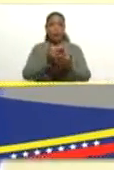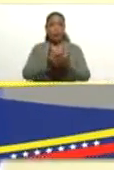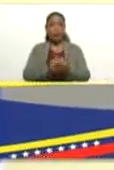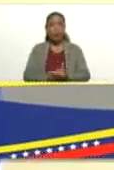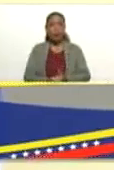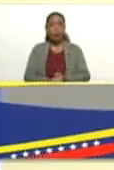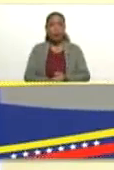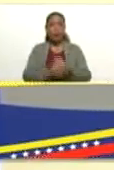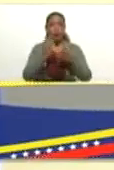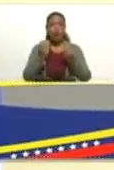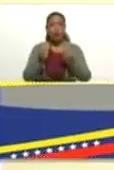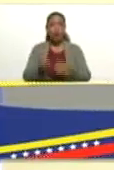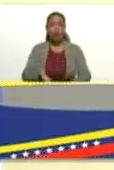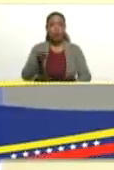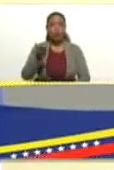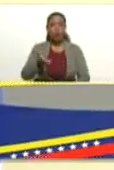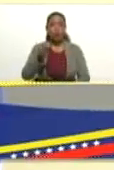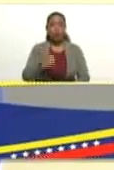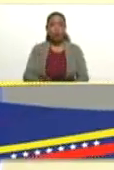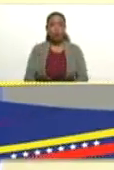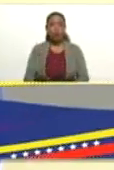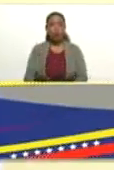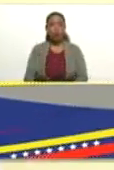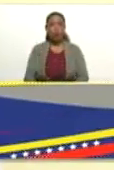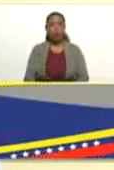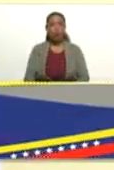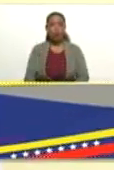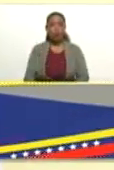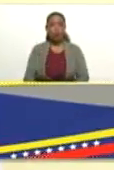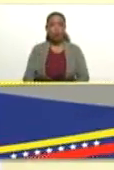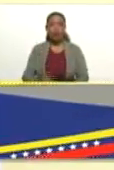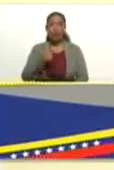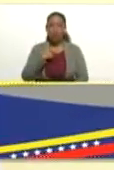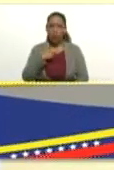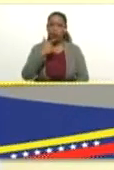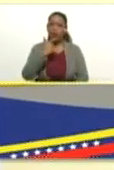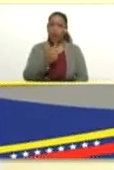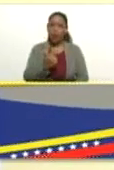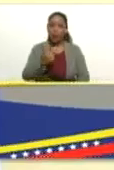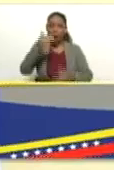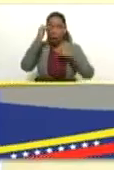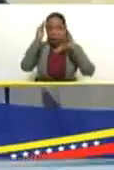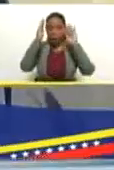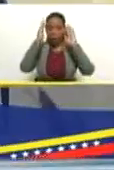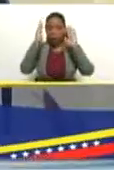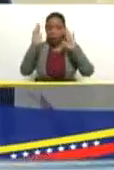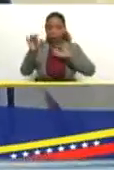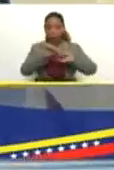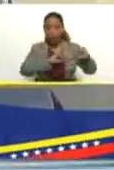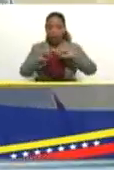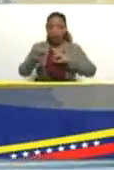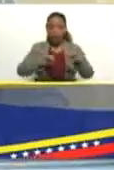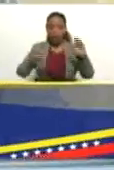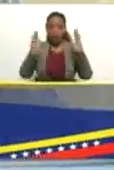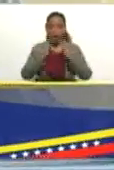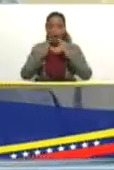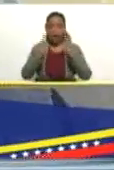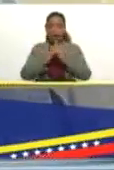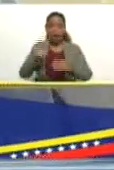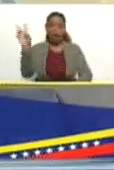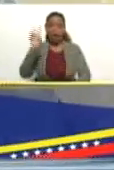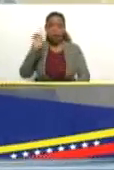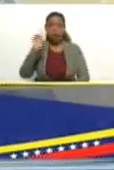de mucha importancia. Y yo le digo, atención, oído al movimiento de viviendas venezolanos